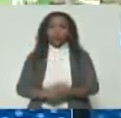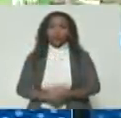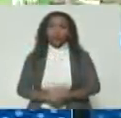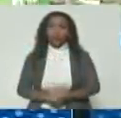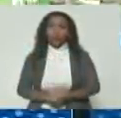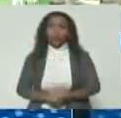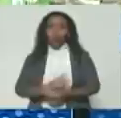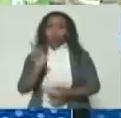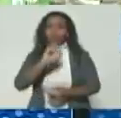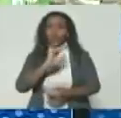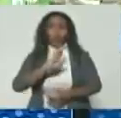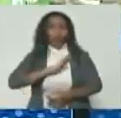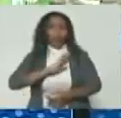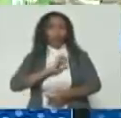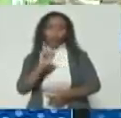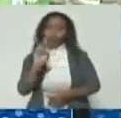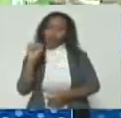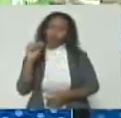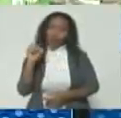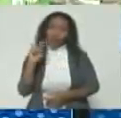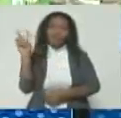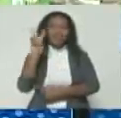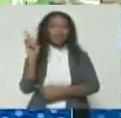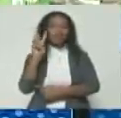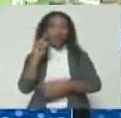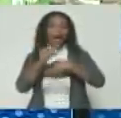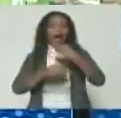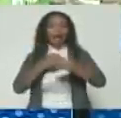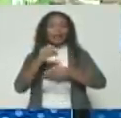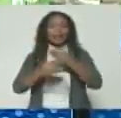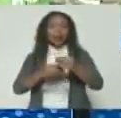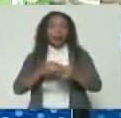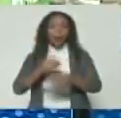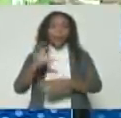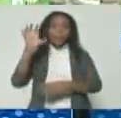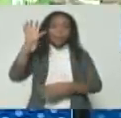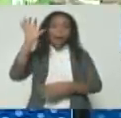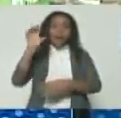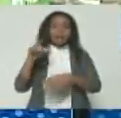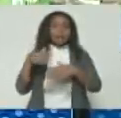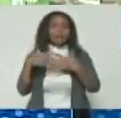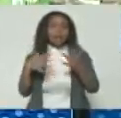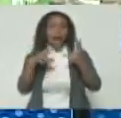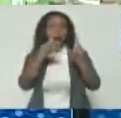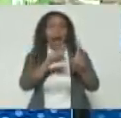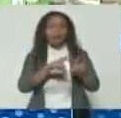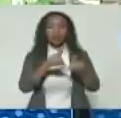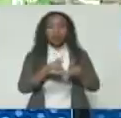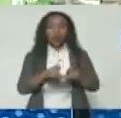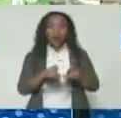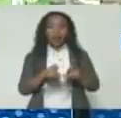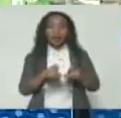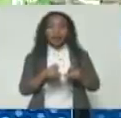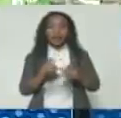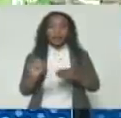no la he tenido nunca. Venezuela era un país con una agricultura de puertos.